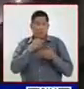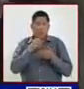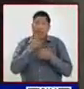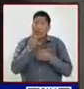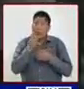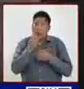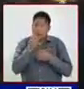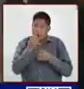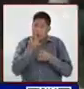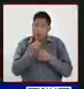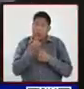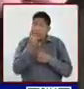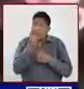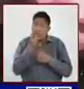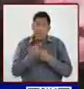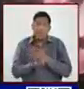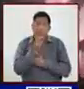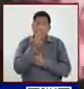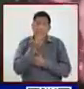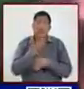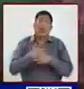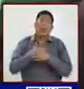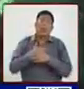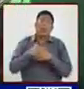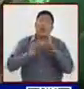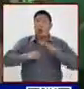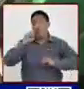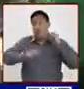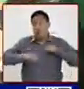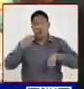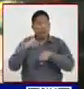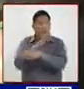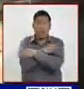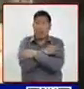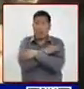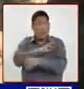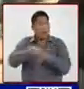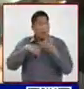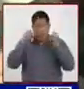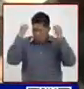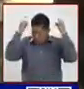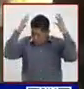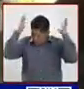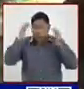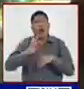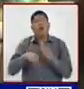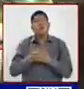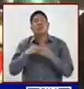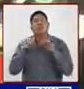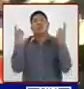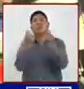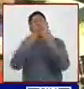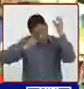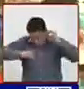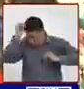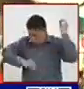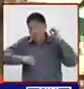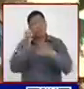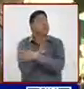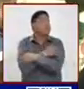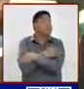un desayuno. ¿Desde dónde ha llegado usted? El departamento de Oruro, hermanas, un saludo cordial y revolucionario a todos los hermanos del departamento de